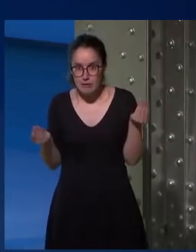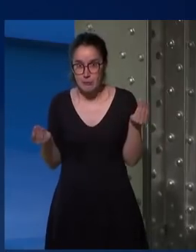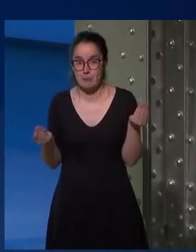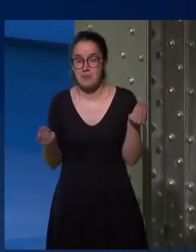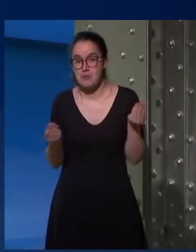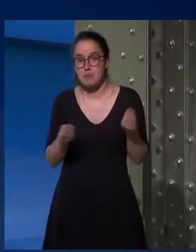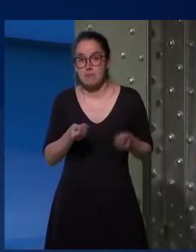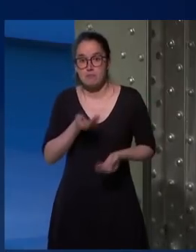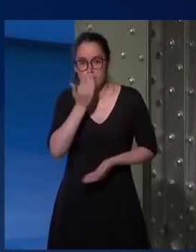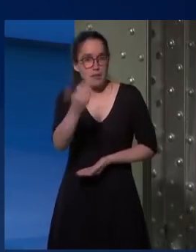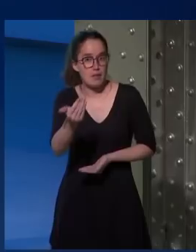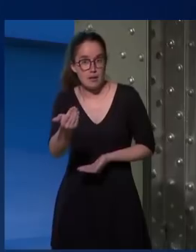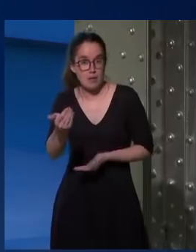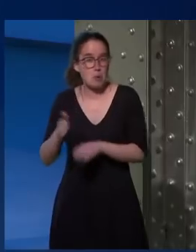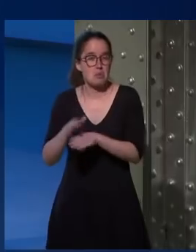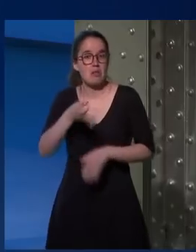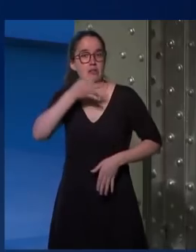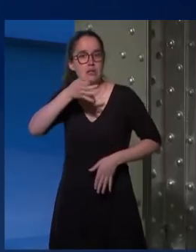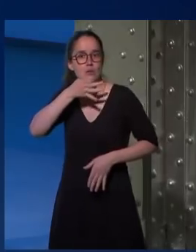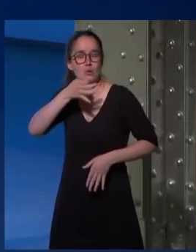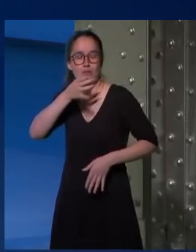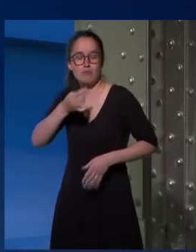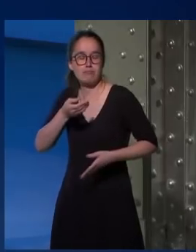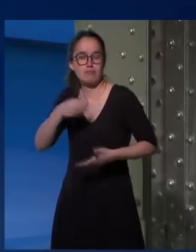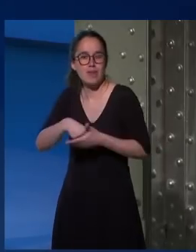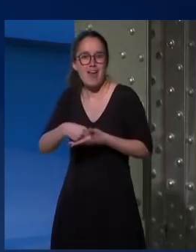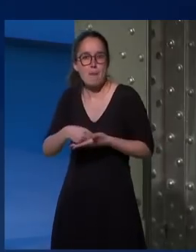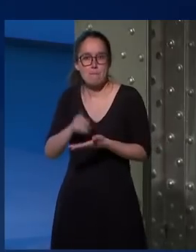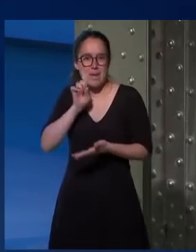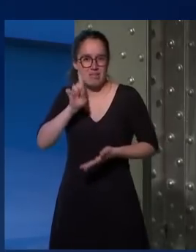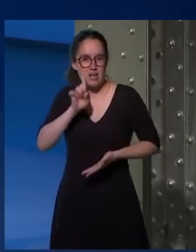de decir la verdad, basan sus discursos, como te decía, en falacias. En